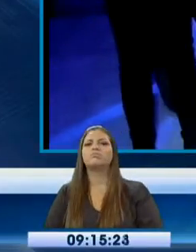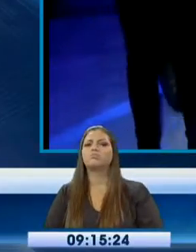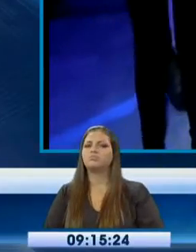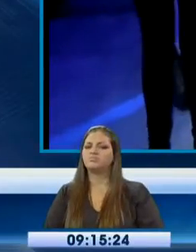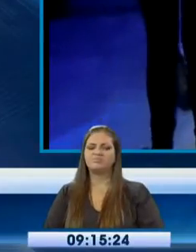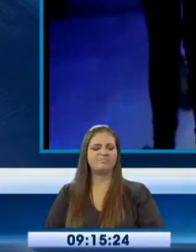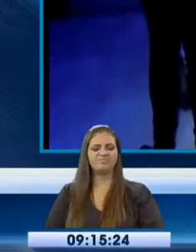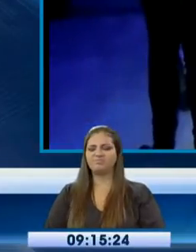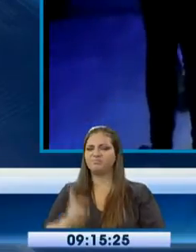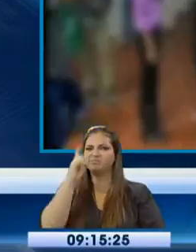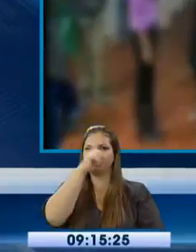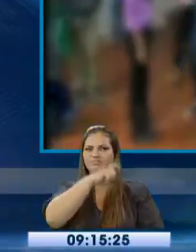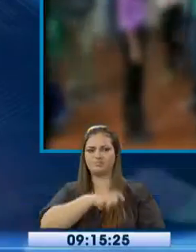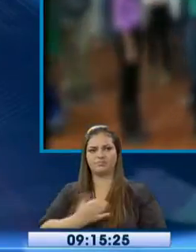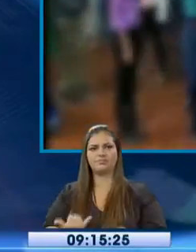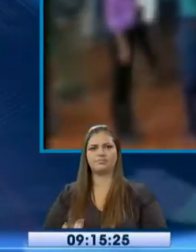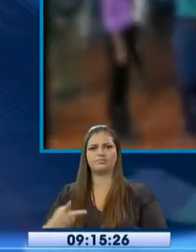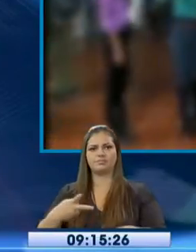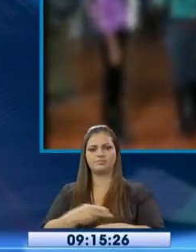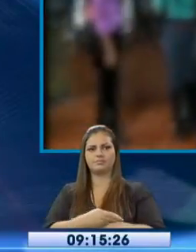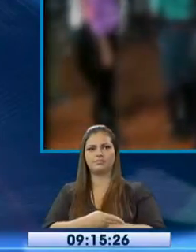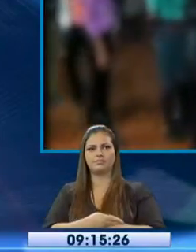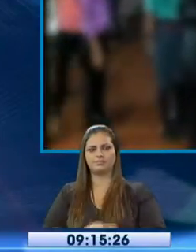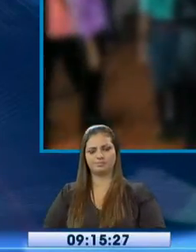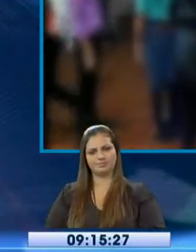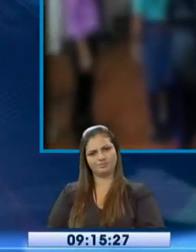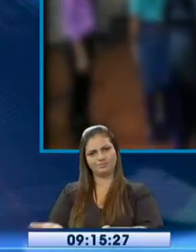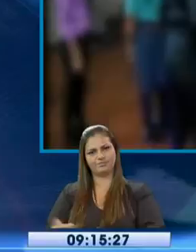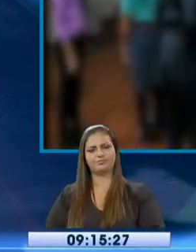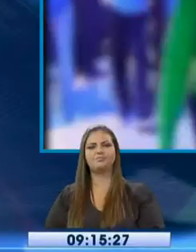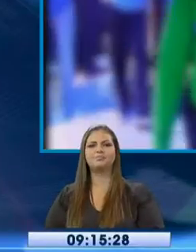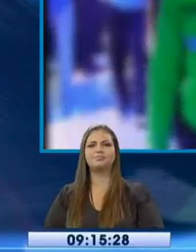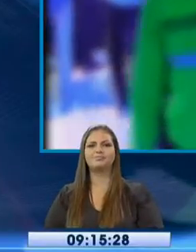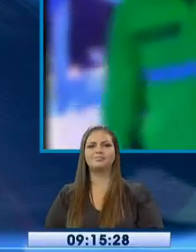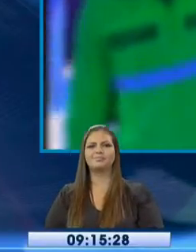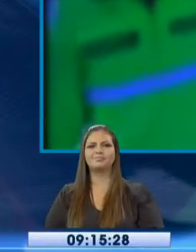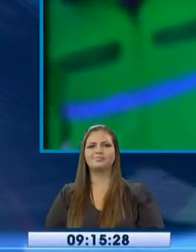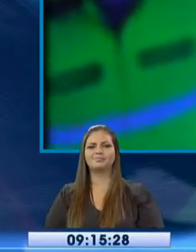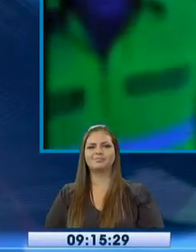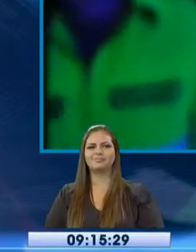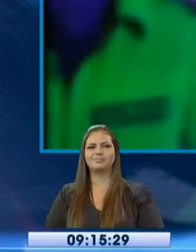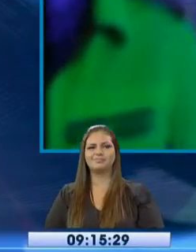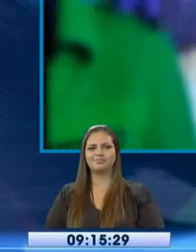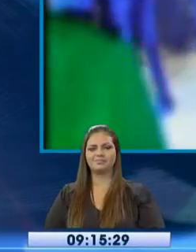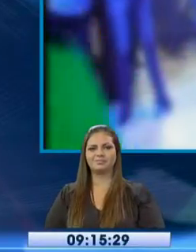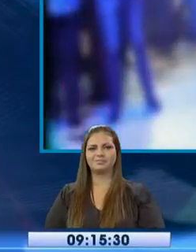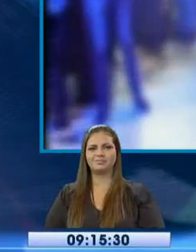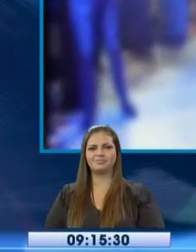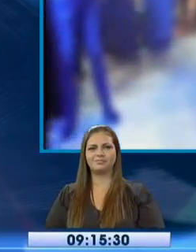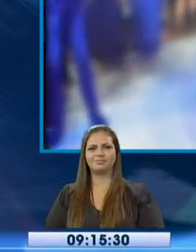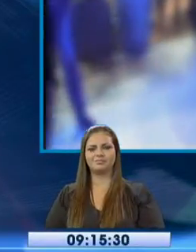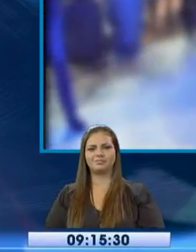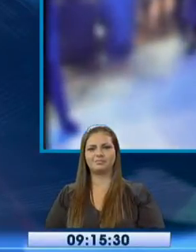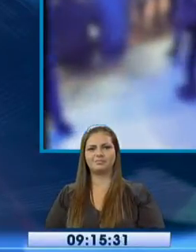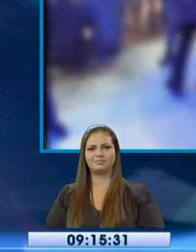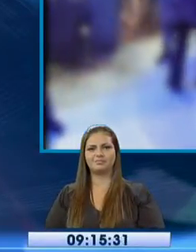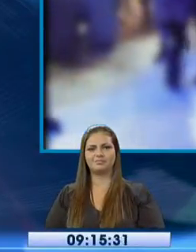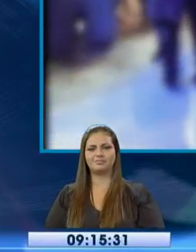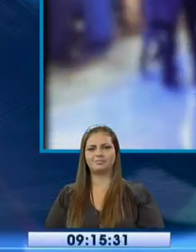Terrible. ¿Nos vamos al corte, productor? Échele entonces. A mí no. Por favor, espérense esta mañana.